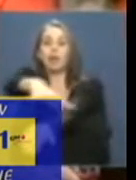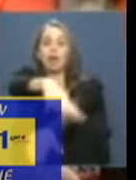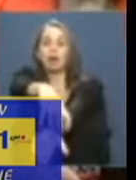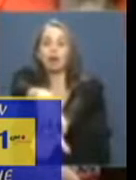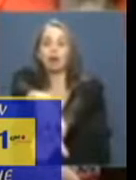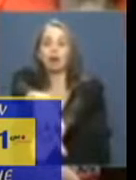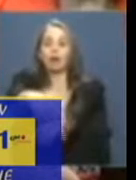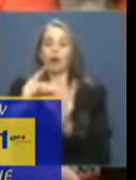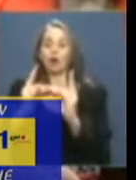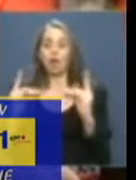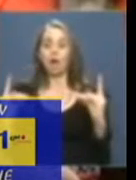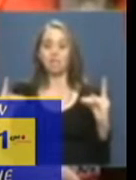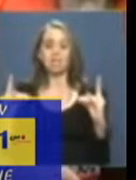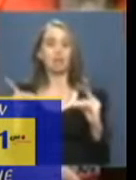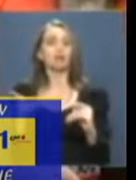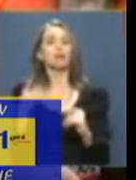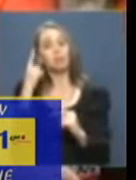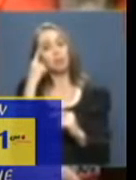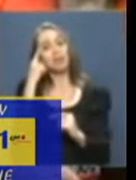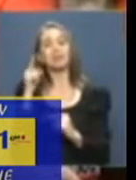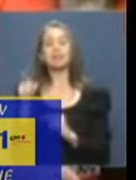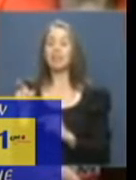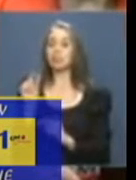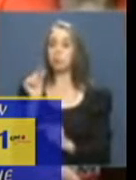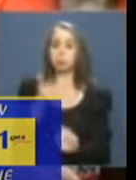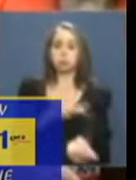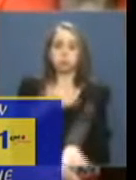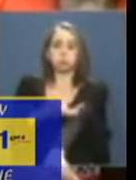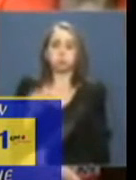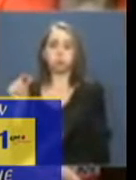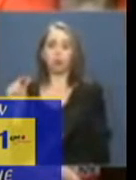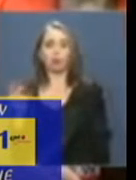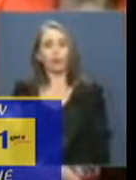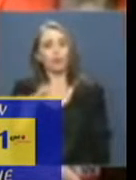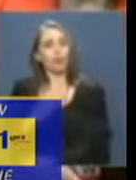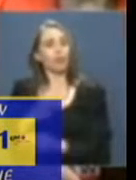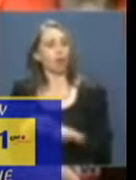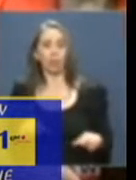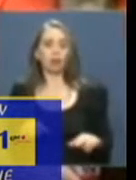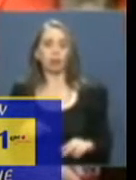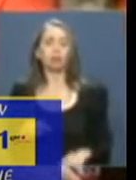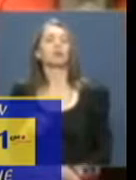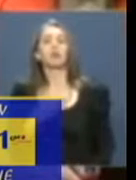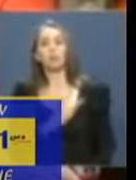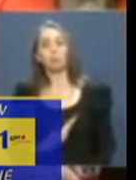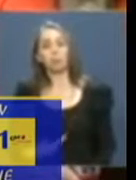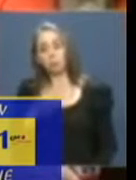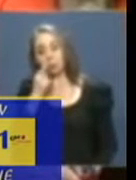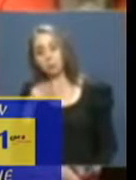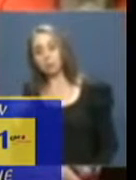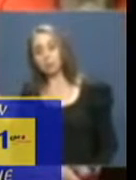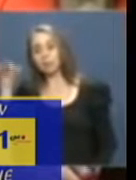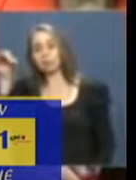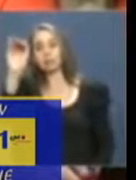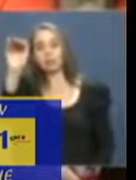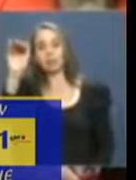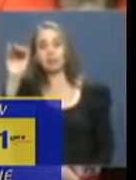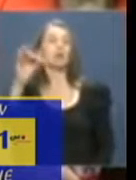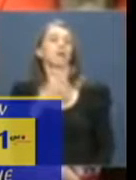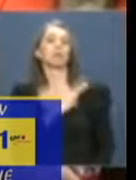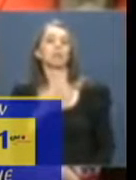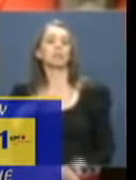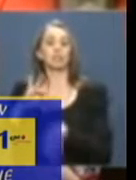eso no nos puede dar tranquilidad el primer llamado a través suyo presidente por su intermedio es a la autoridad sanitaria